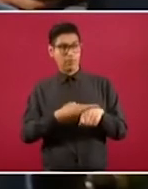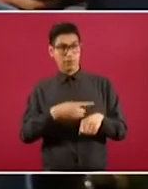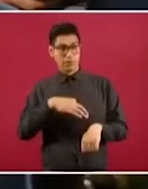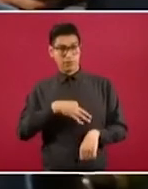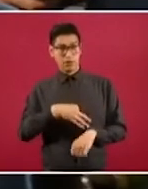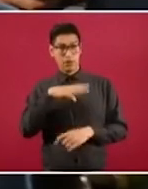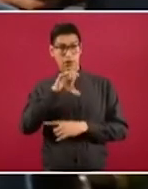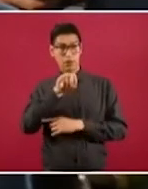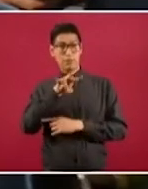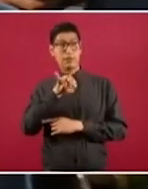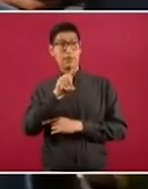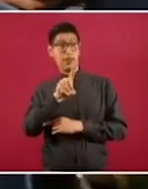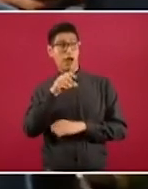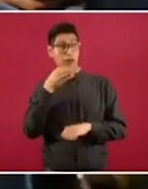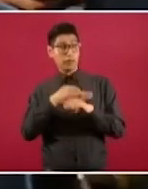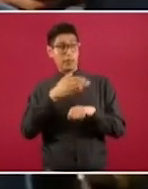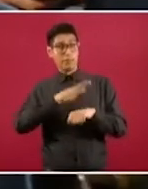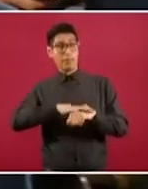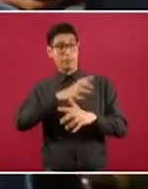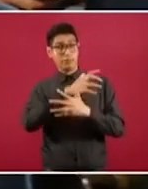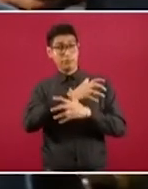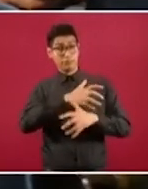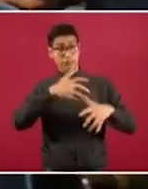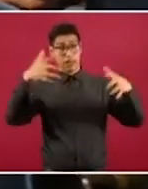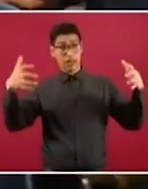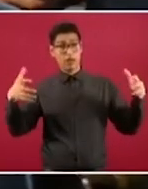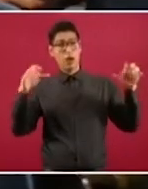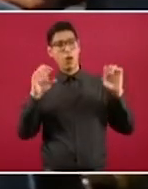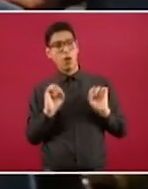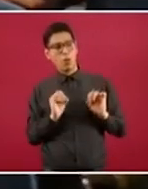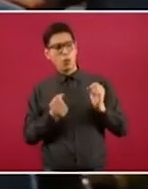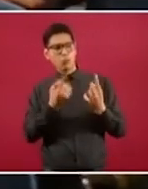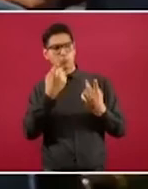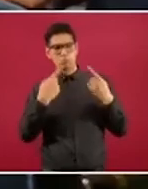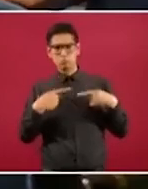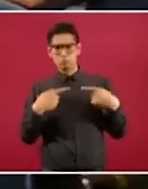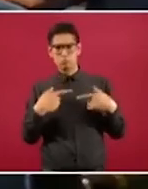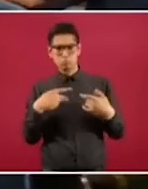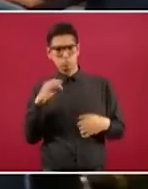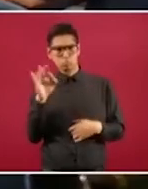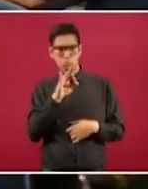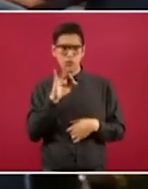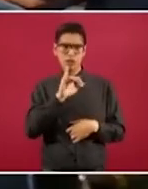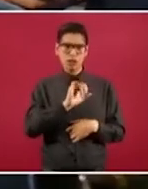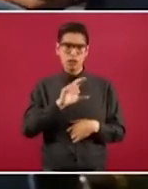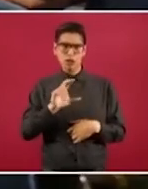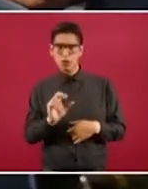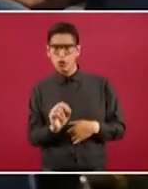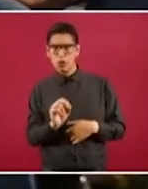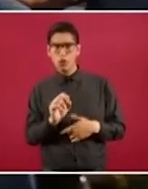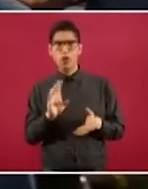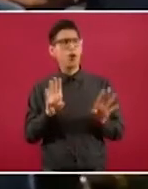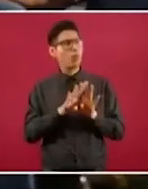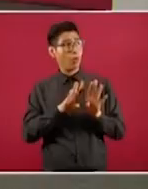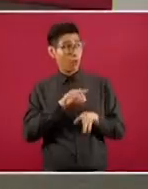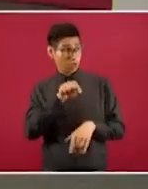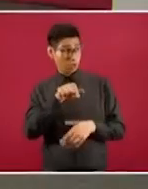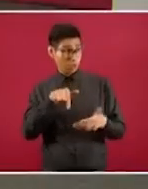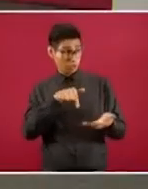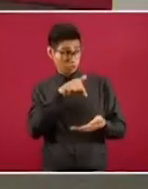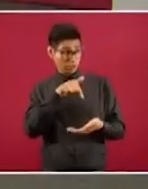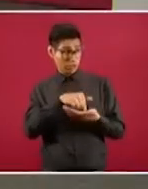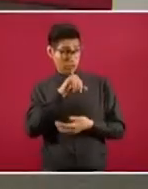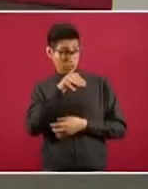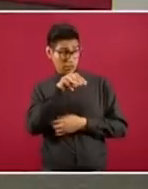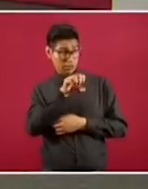crecido o hay pacientes sospechosos a raíz de estos 5 casos confirmados de pacientes de médicos del IMSS?